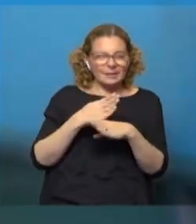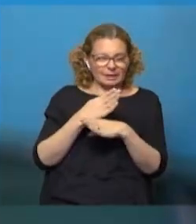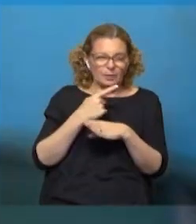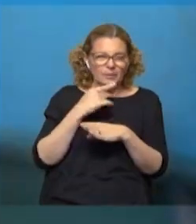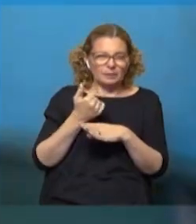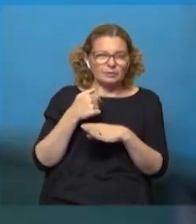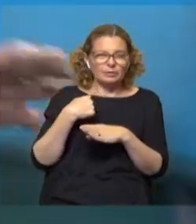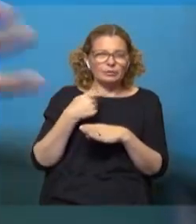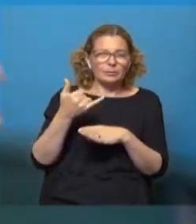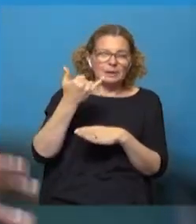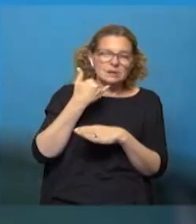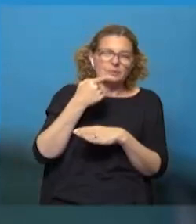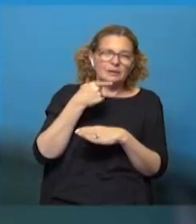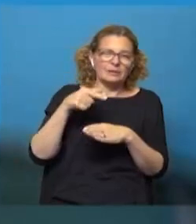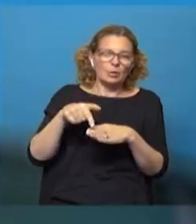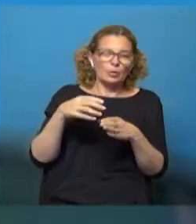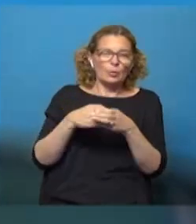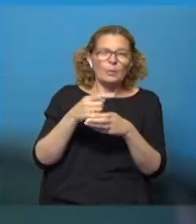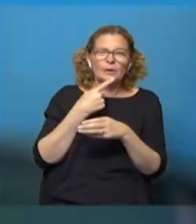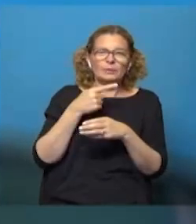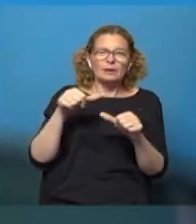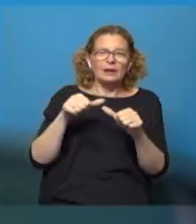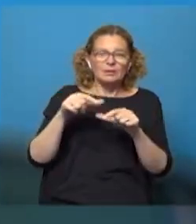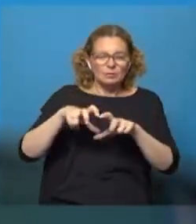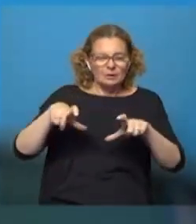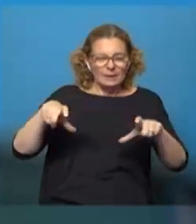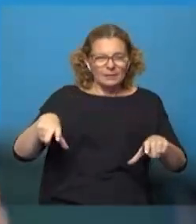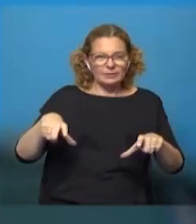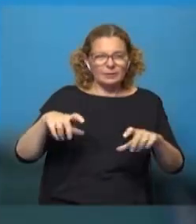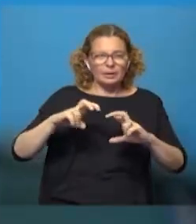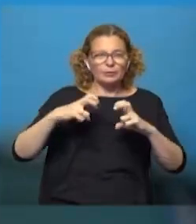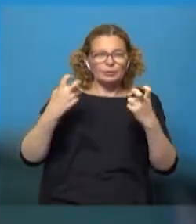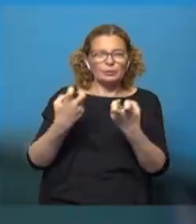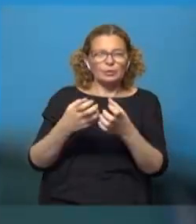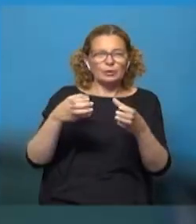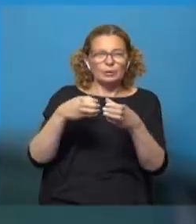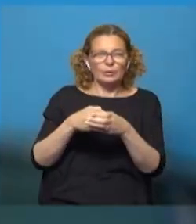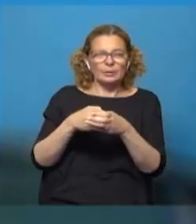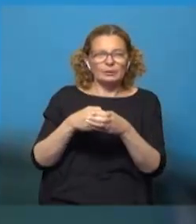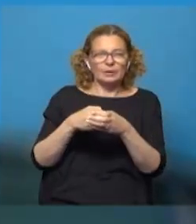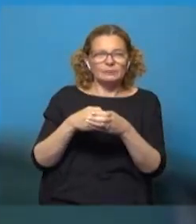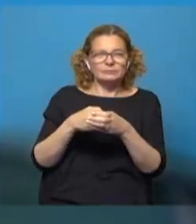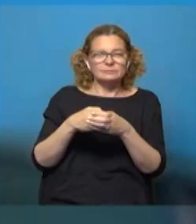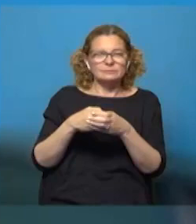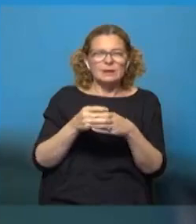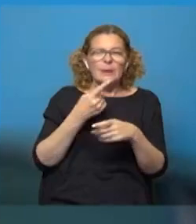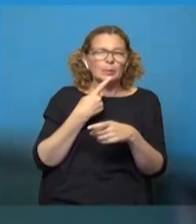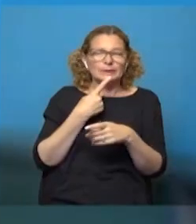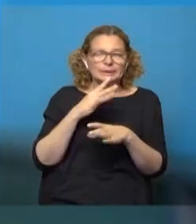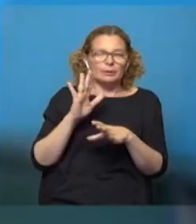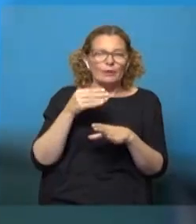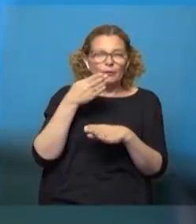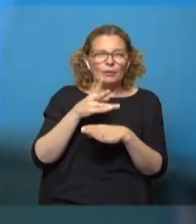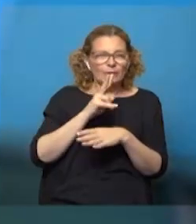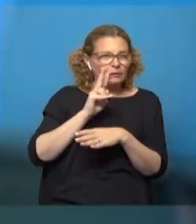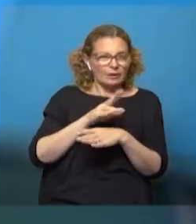Y entonces me llaman de ese partido político me dice Bueno tiene que hacer una mesa para reuniones del comité del partido de macanudo voy